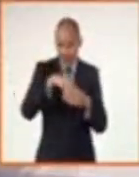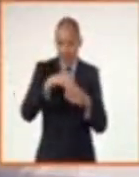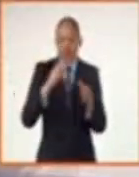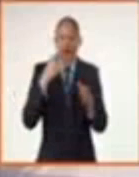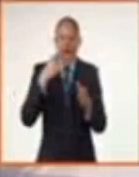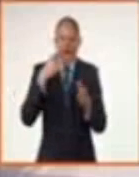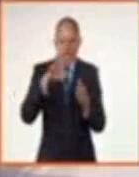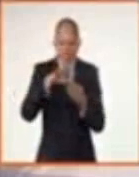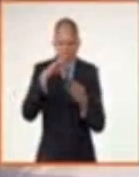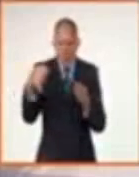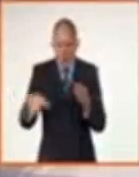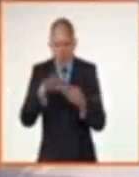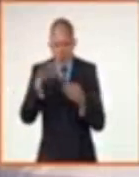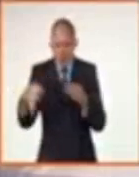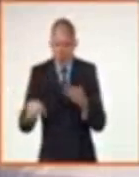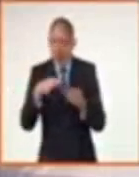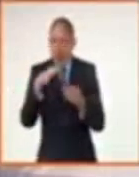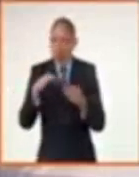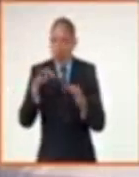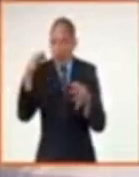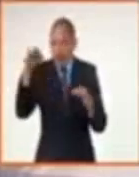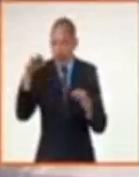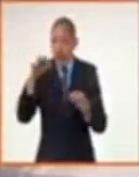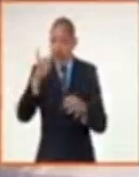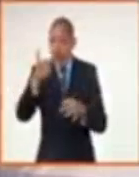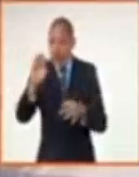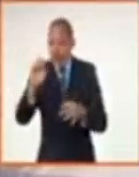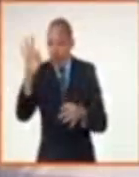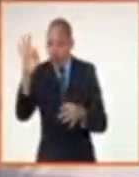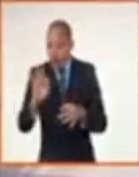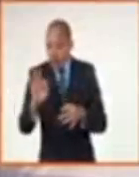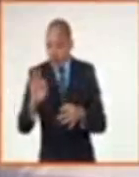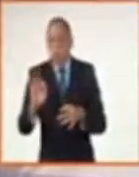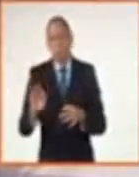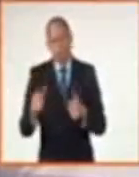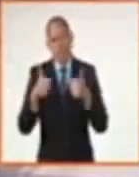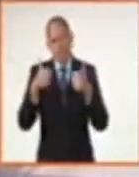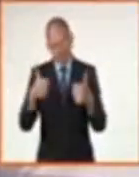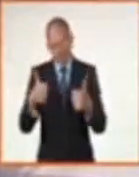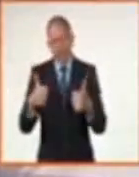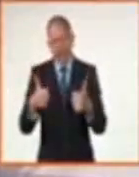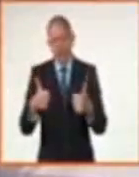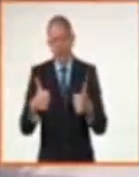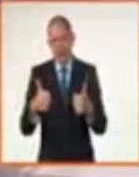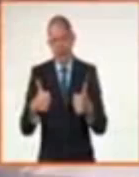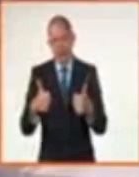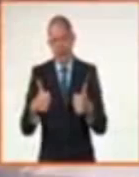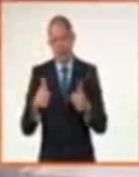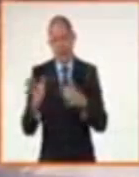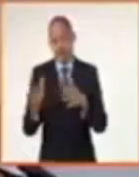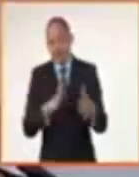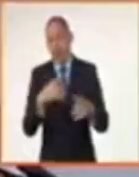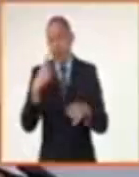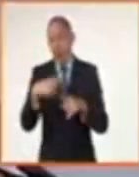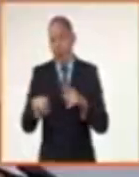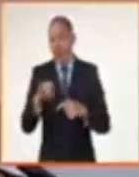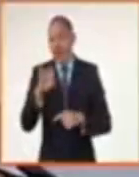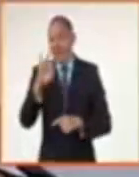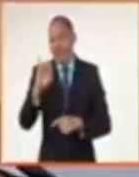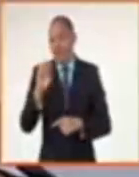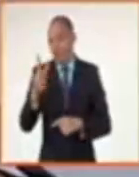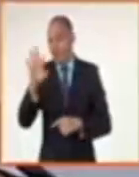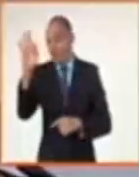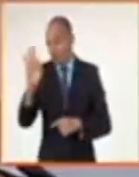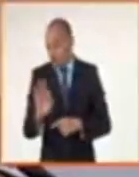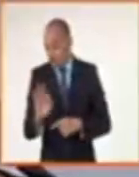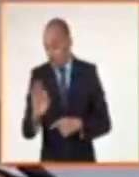va a desmenuzar los datos. El 72% del voto por todo. O sea, el voto por todo... ¿La gente entendió cuál es la